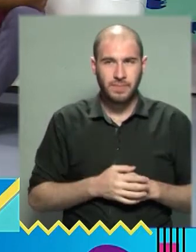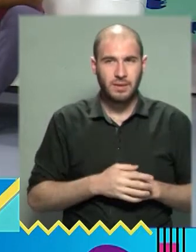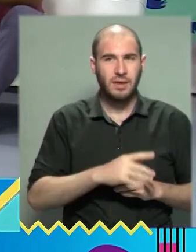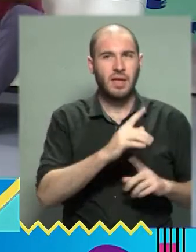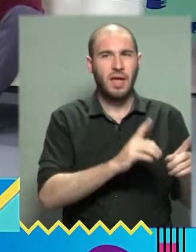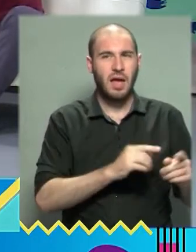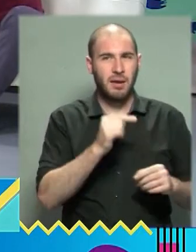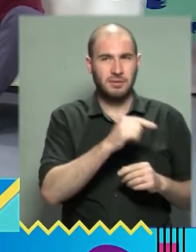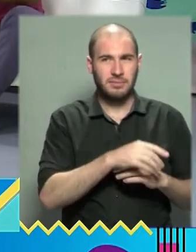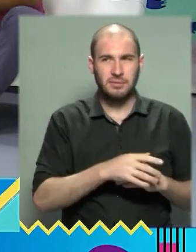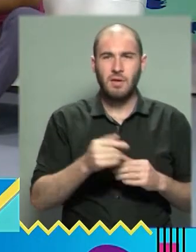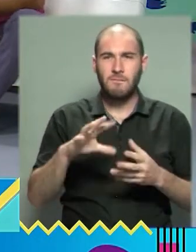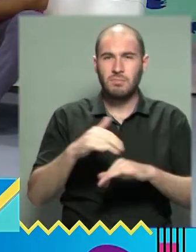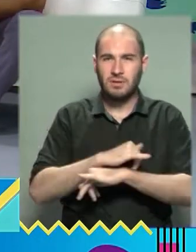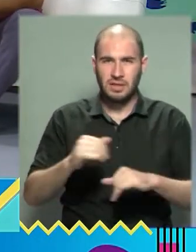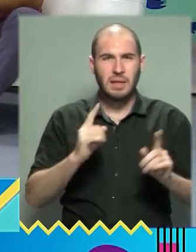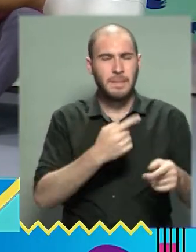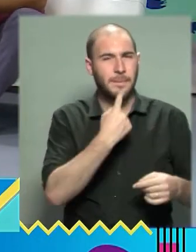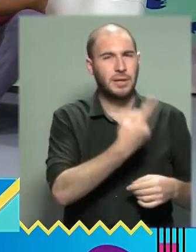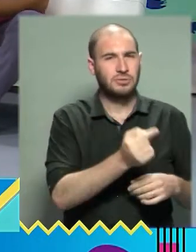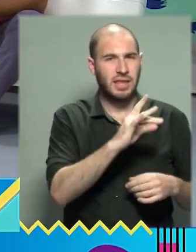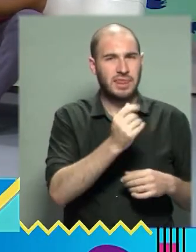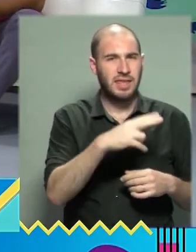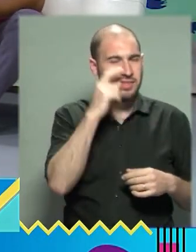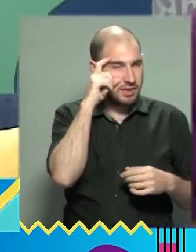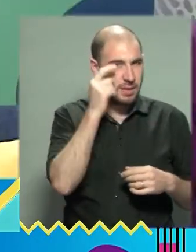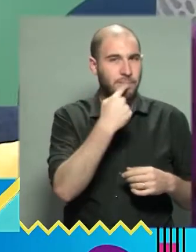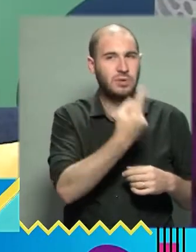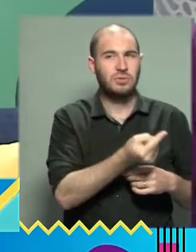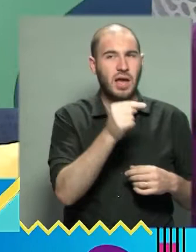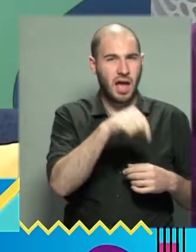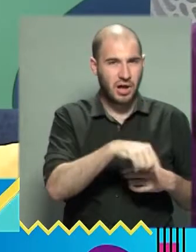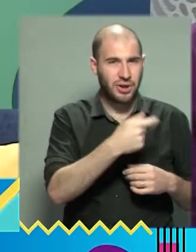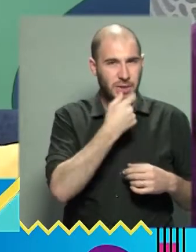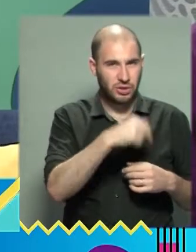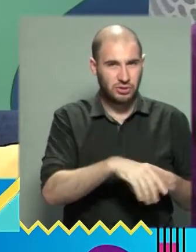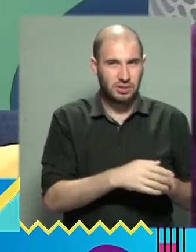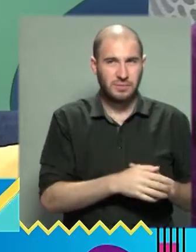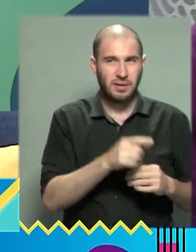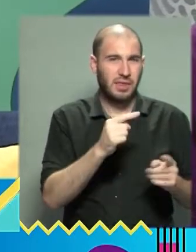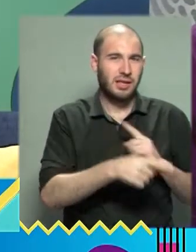un poquito con canales eso de transmisión. Y preguntarle a Dante, actualmente en Mendoza, vamos